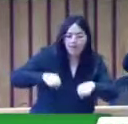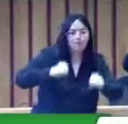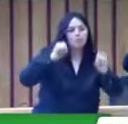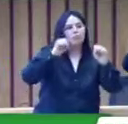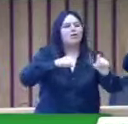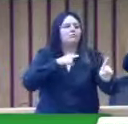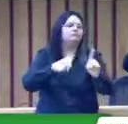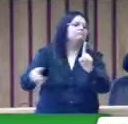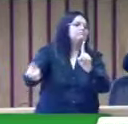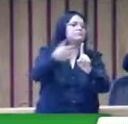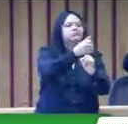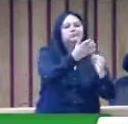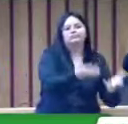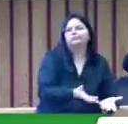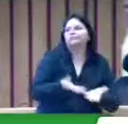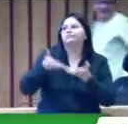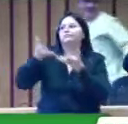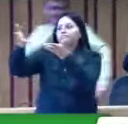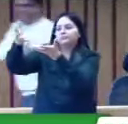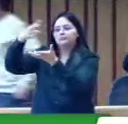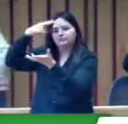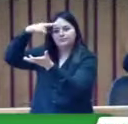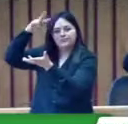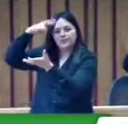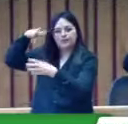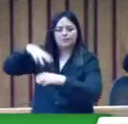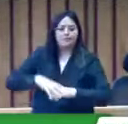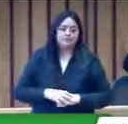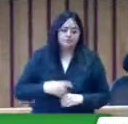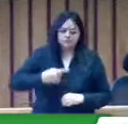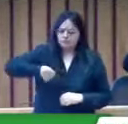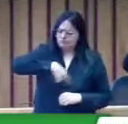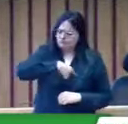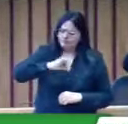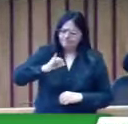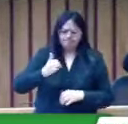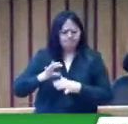cometido que en ese propósito nos hemos puesto unidos.